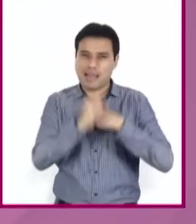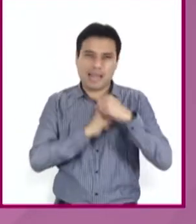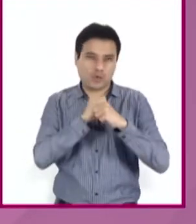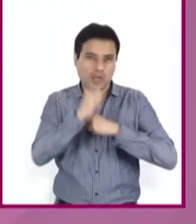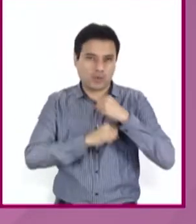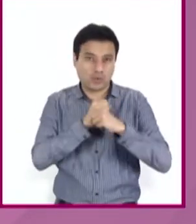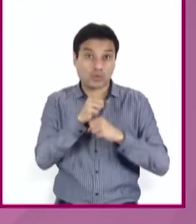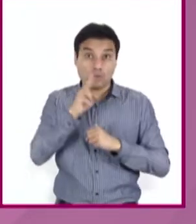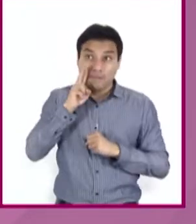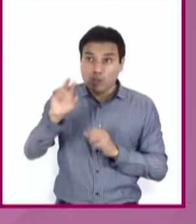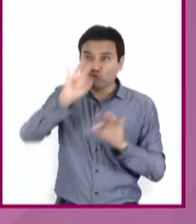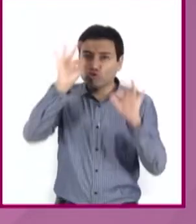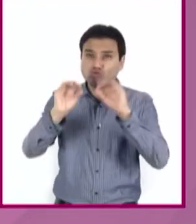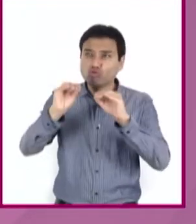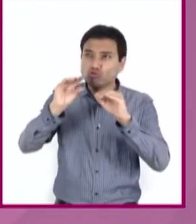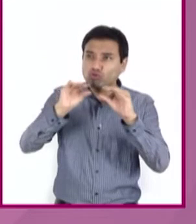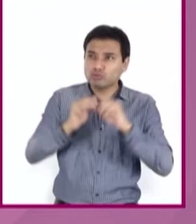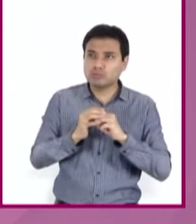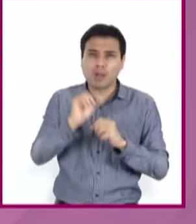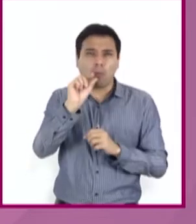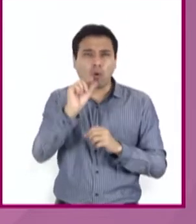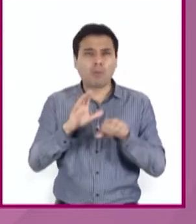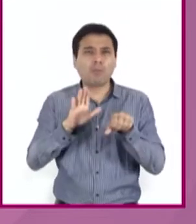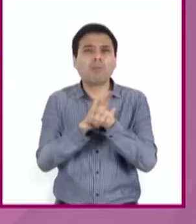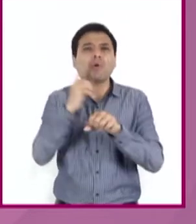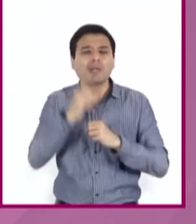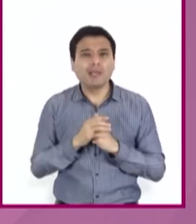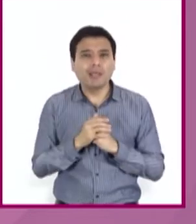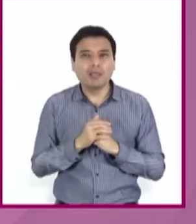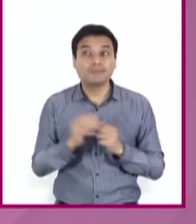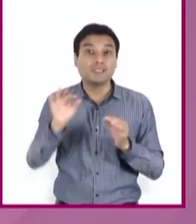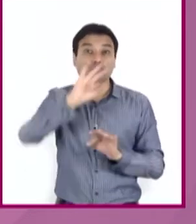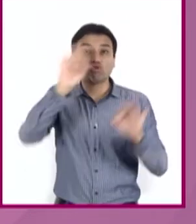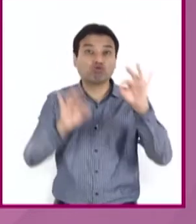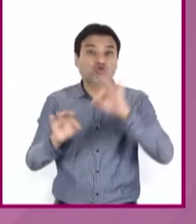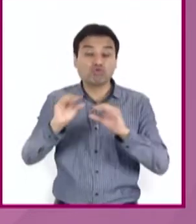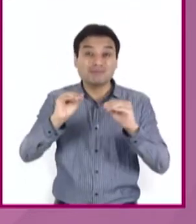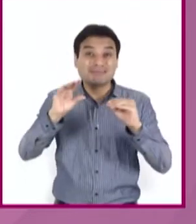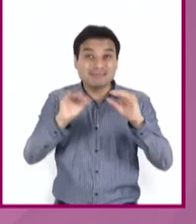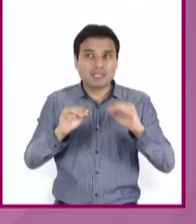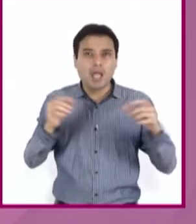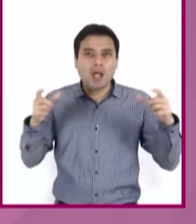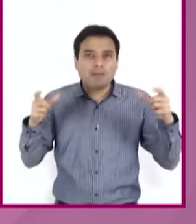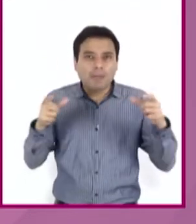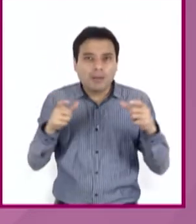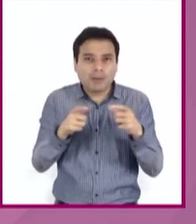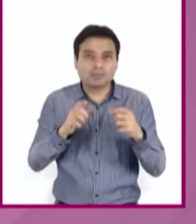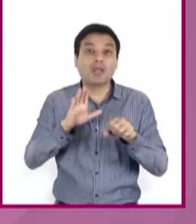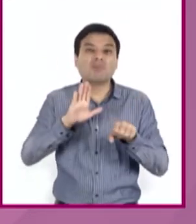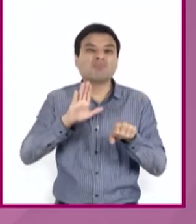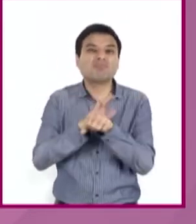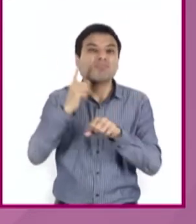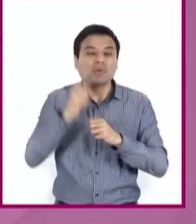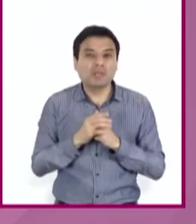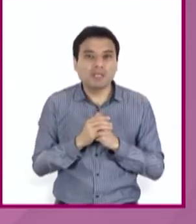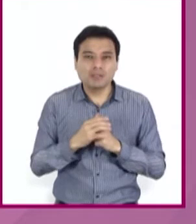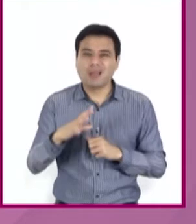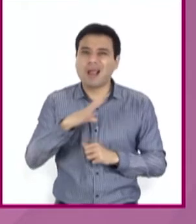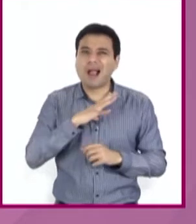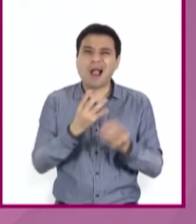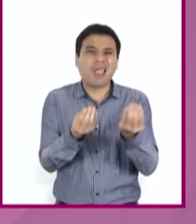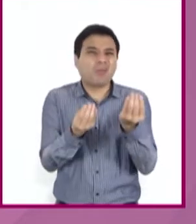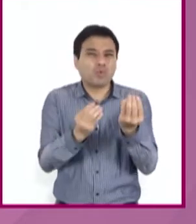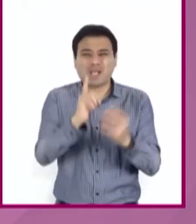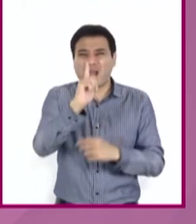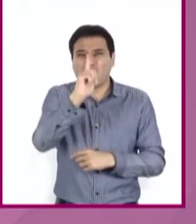menos luciérnagas, no estás solo. Las poblaciones están en declive debido a la combinación de contaminación de